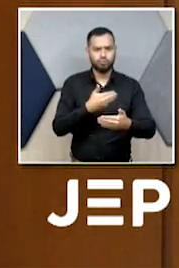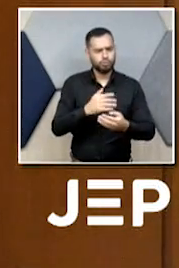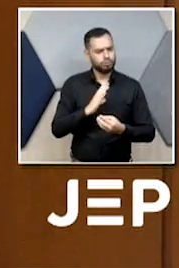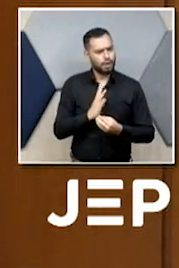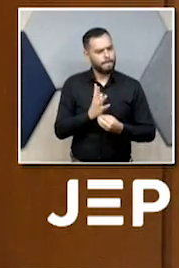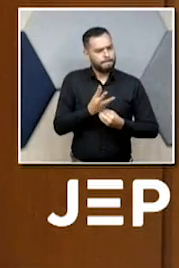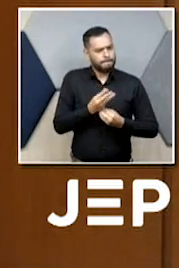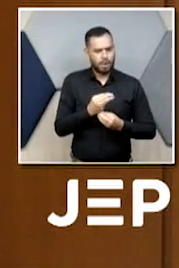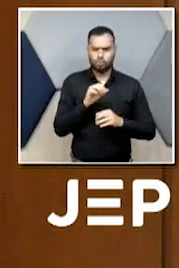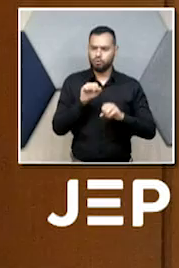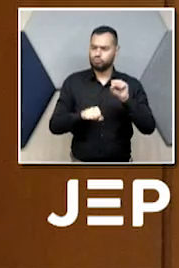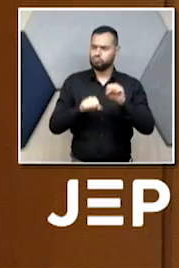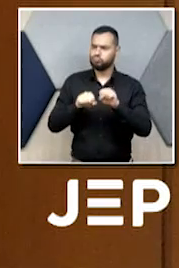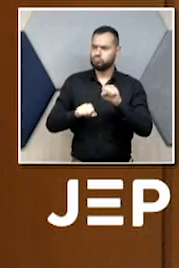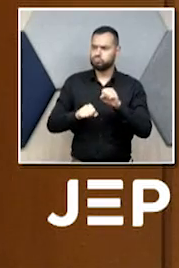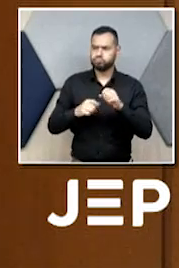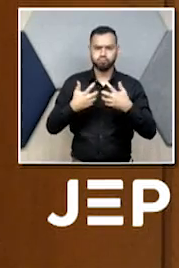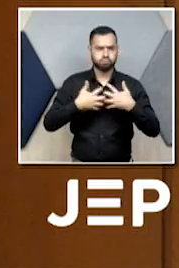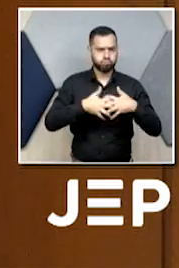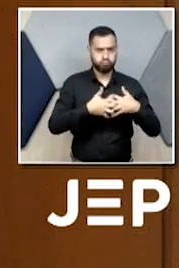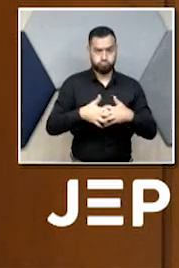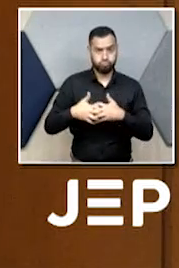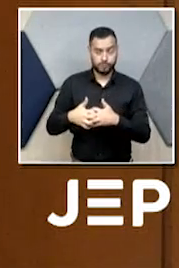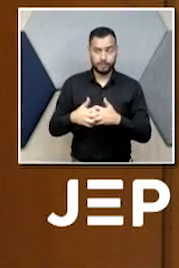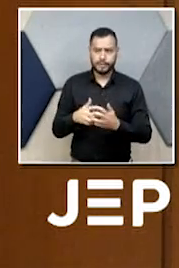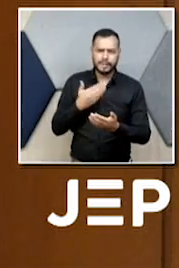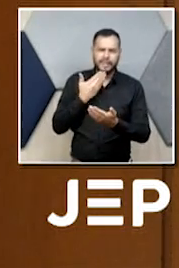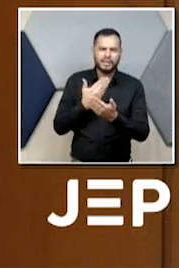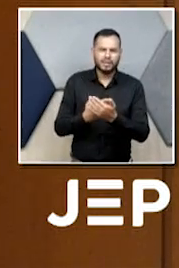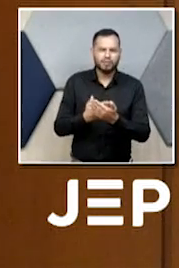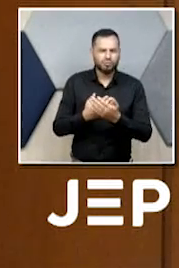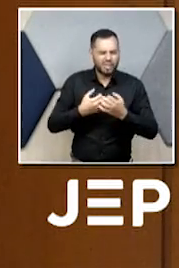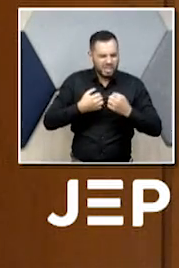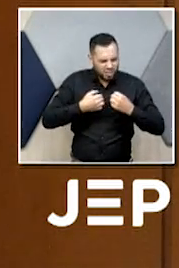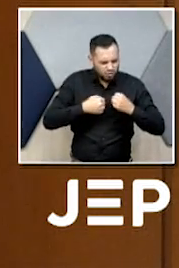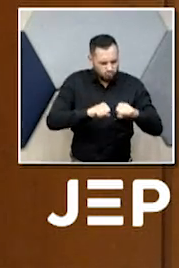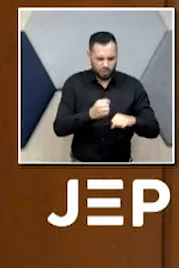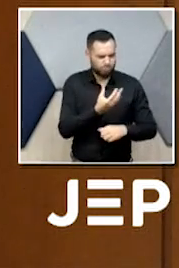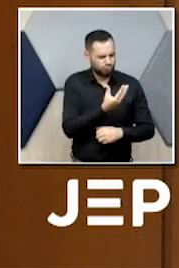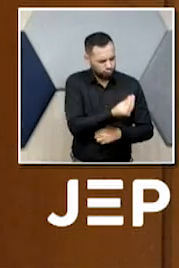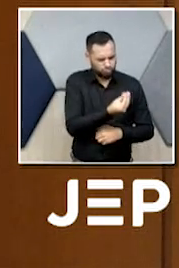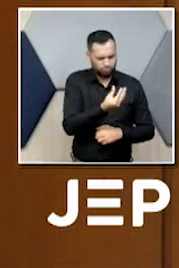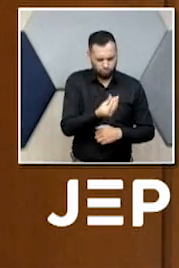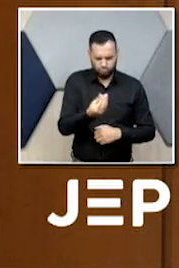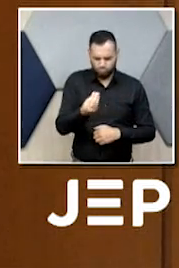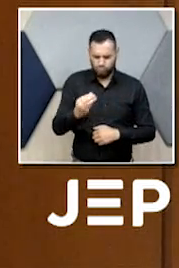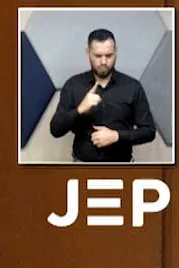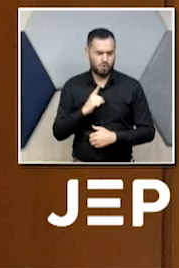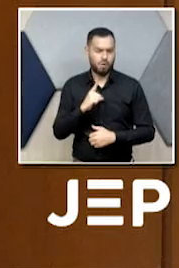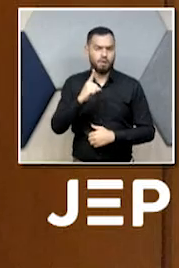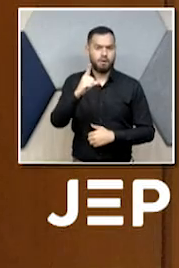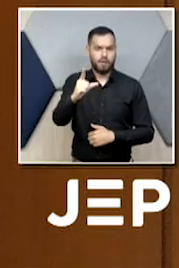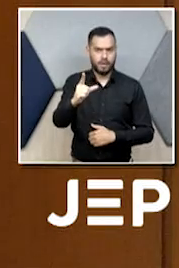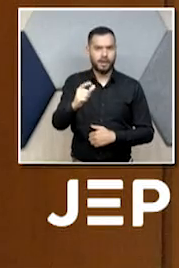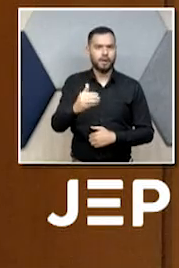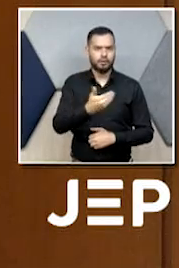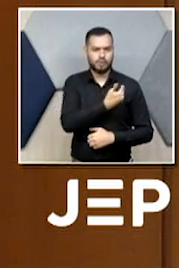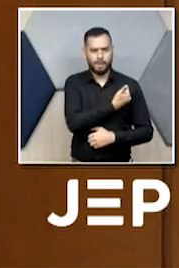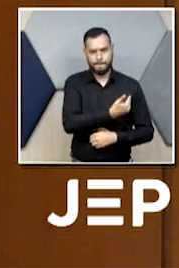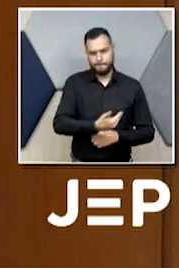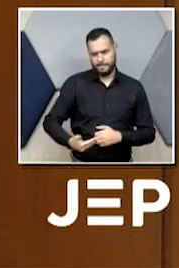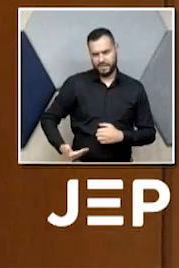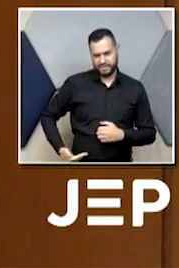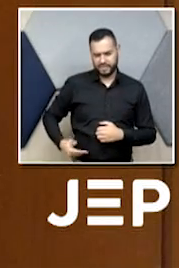posibilidades gracias a los esfuerzos colectivos liderados por el presidente Eduardo Cifuentes